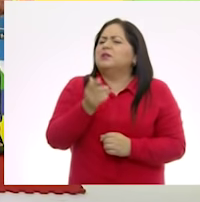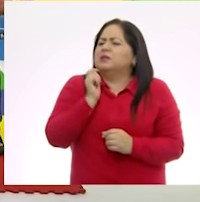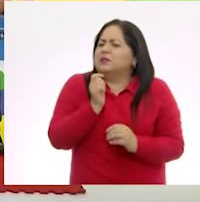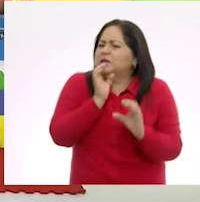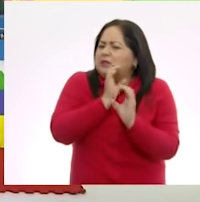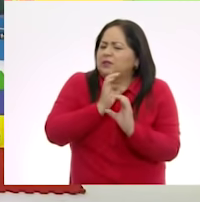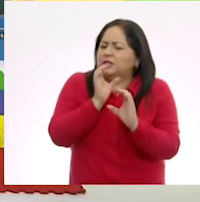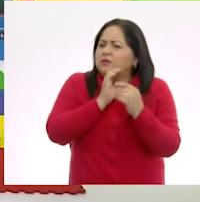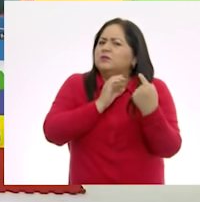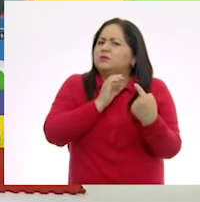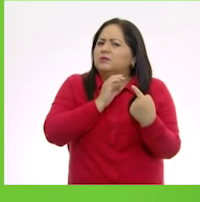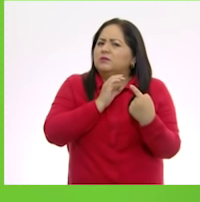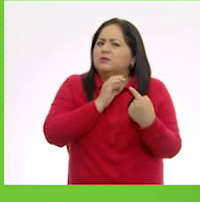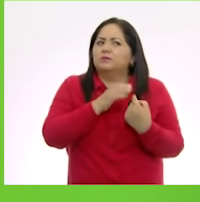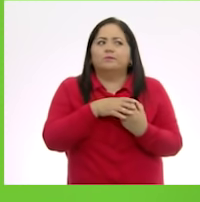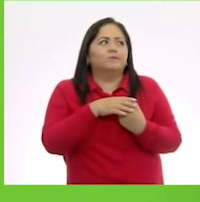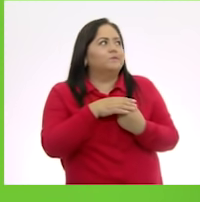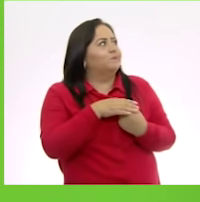canción?